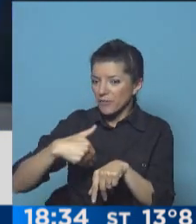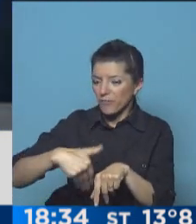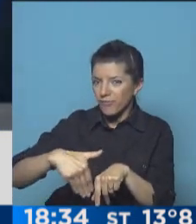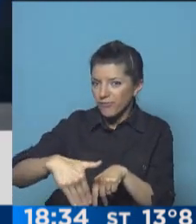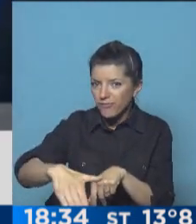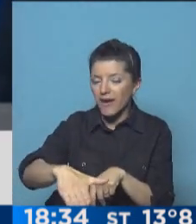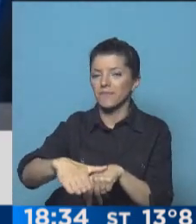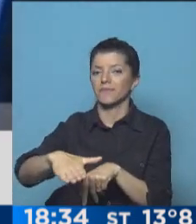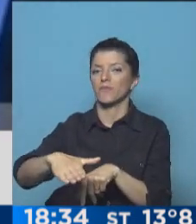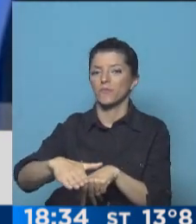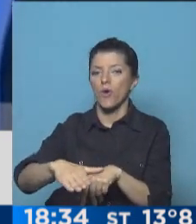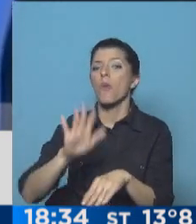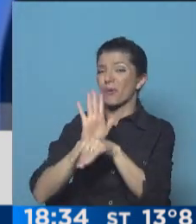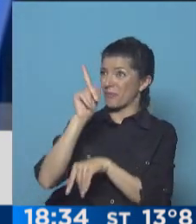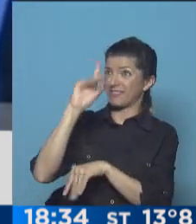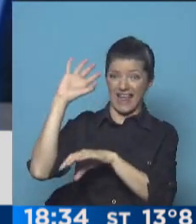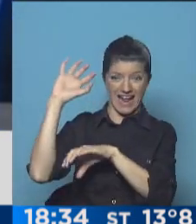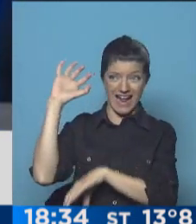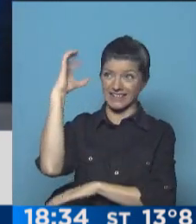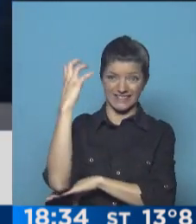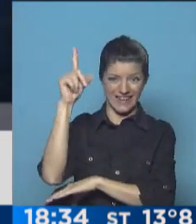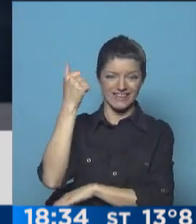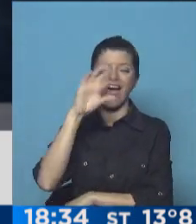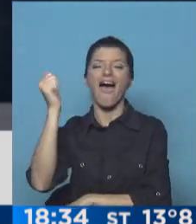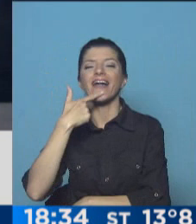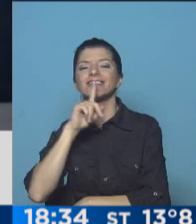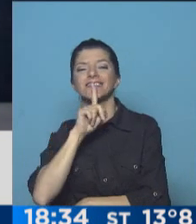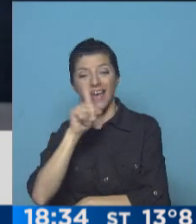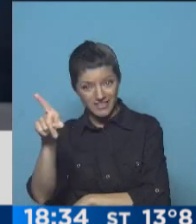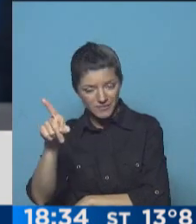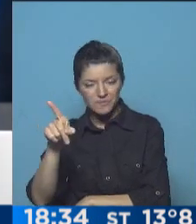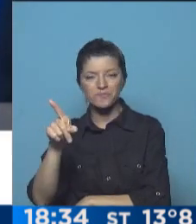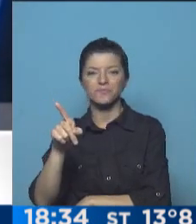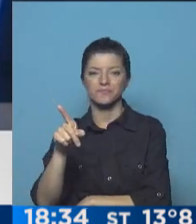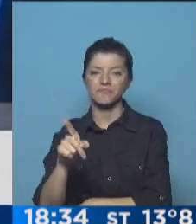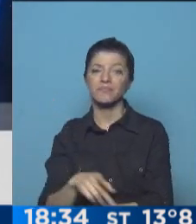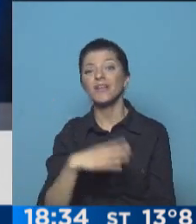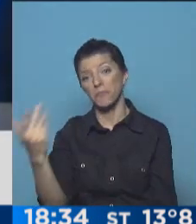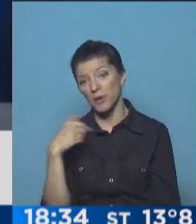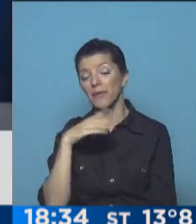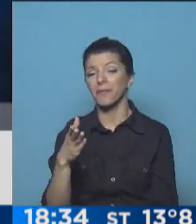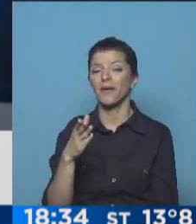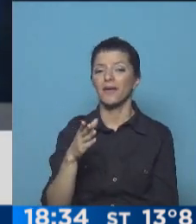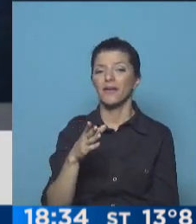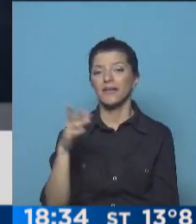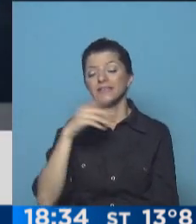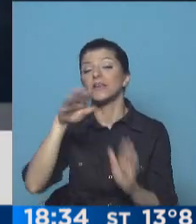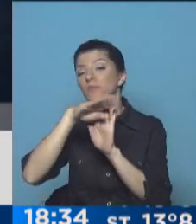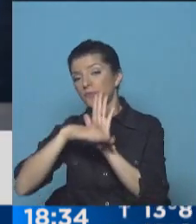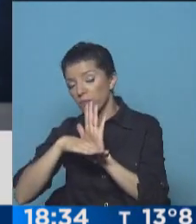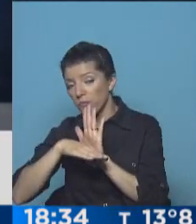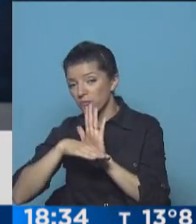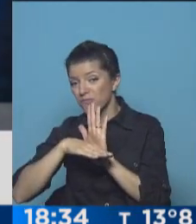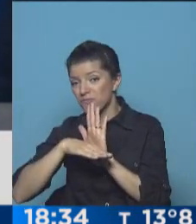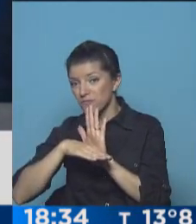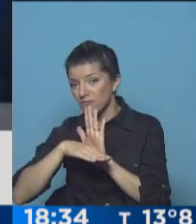el satélite ARSAT con el cohete Ariane. La diferencia es que en vez de ir, si no se cumple el cronograma, en vez de